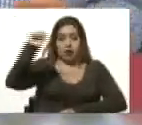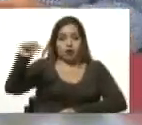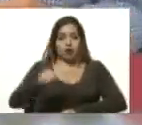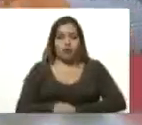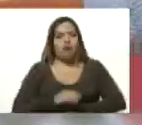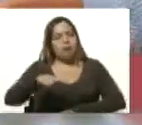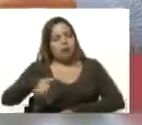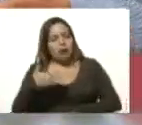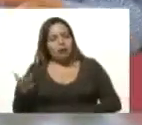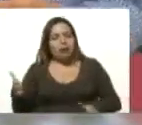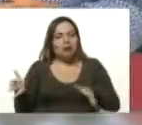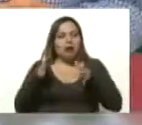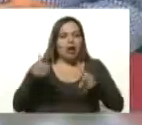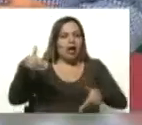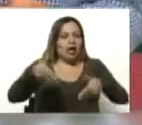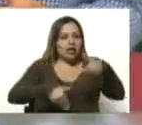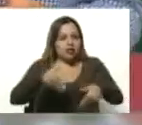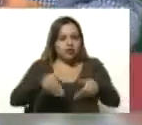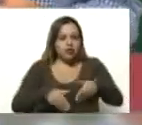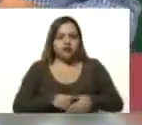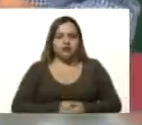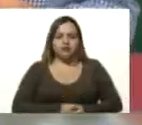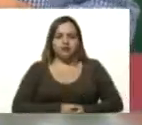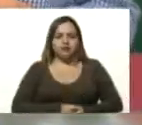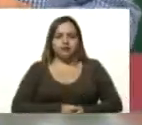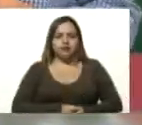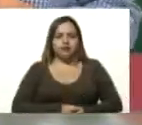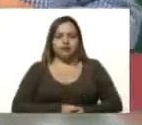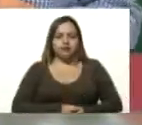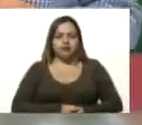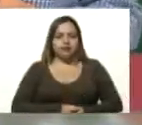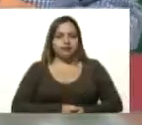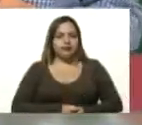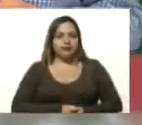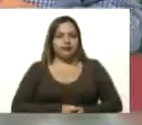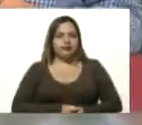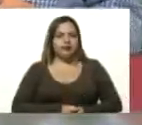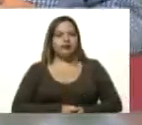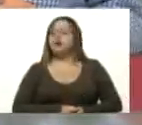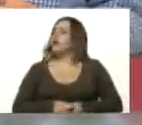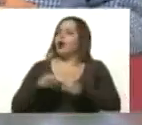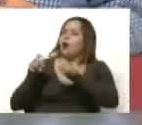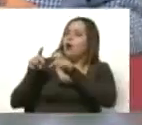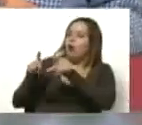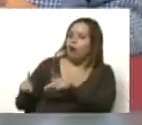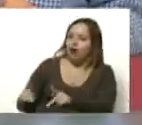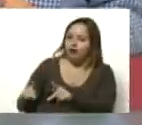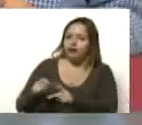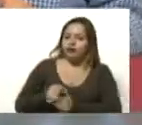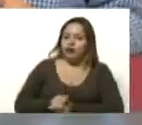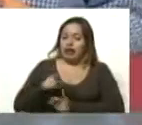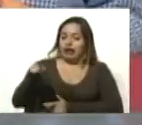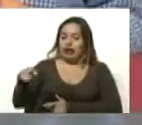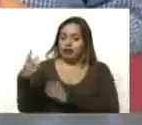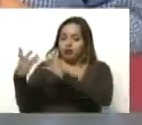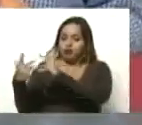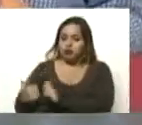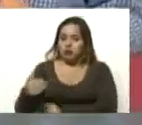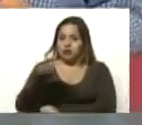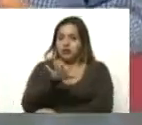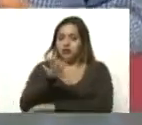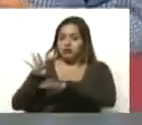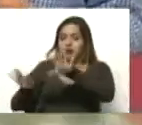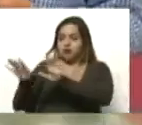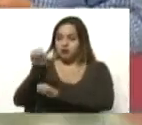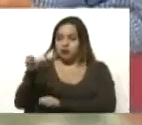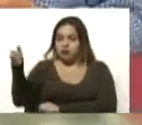virtual ganador en una contienda presidencial. Bien, señor Schemer, sin lugar a dudas, este resultado, ya lo estábamos comentando al